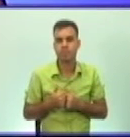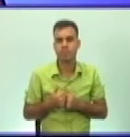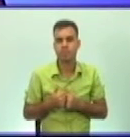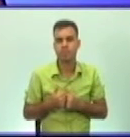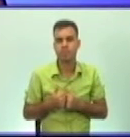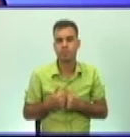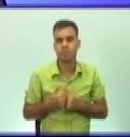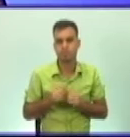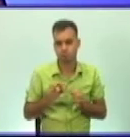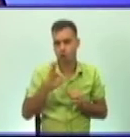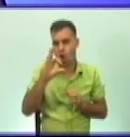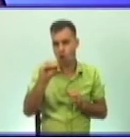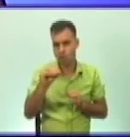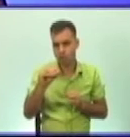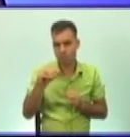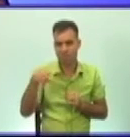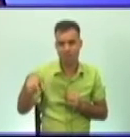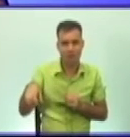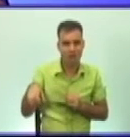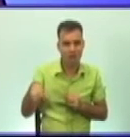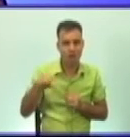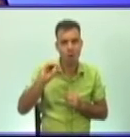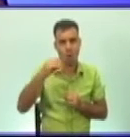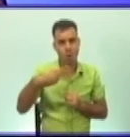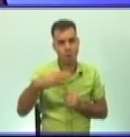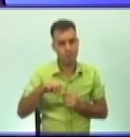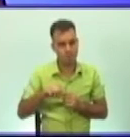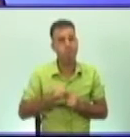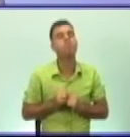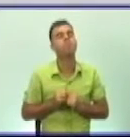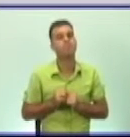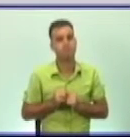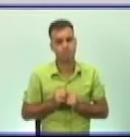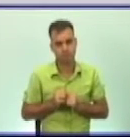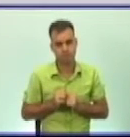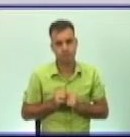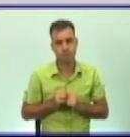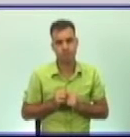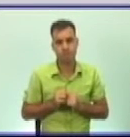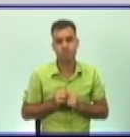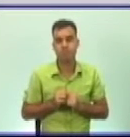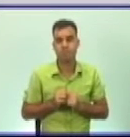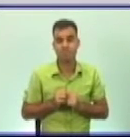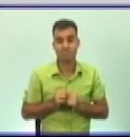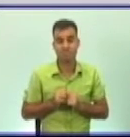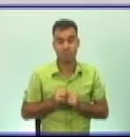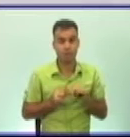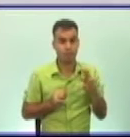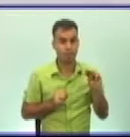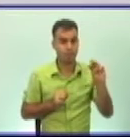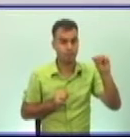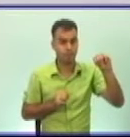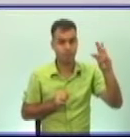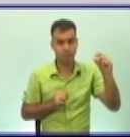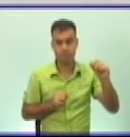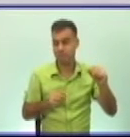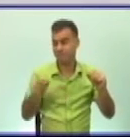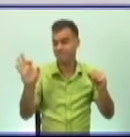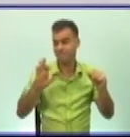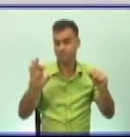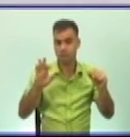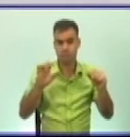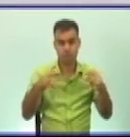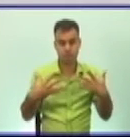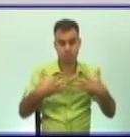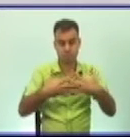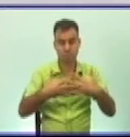80 ohm. Aquí es importante que esta vinculación que nosotros siempre tenemos entre la física y la matemática, usted utilice las menores